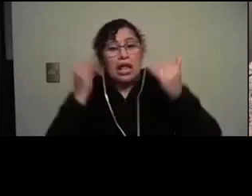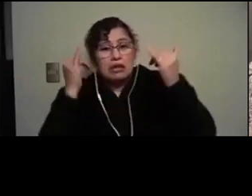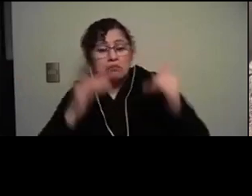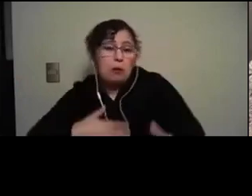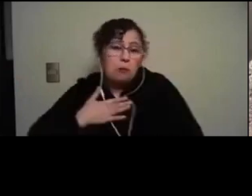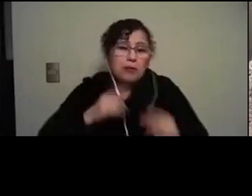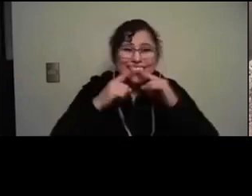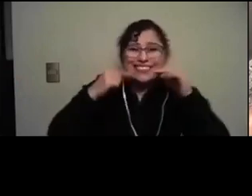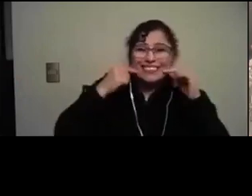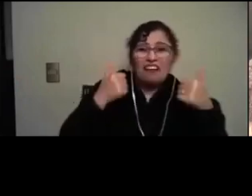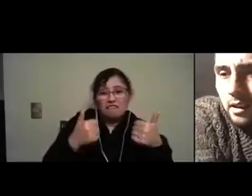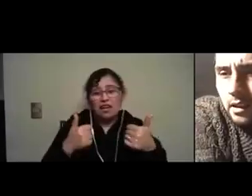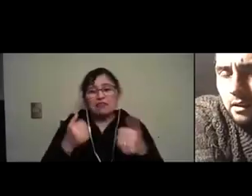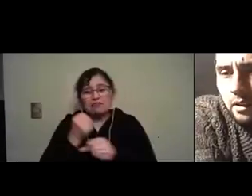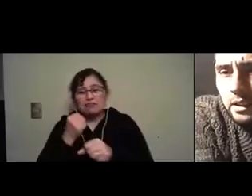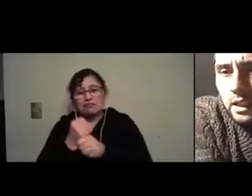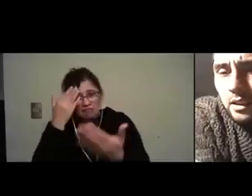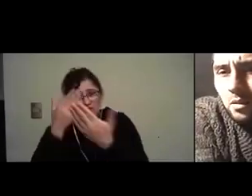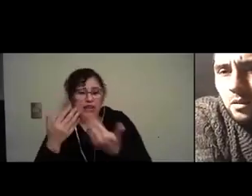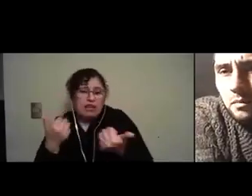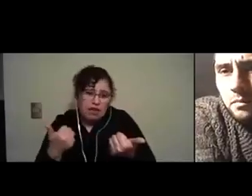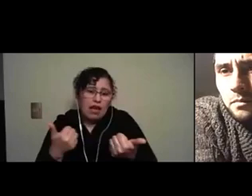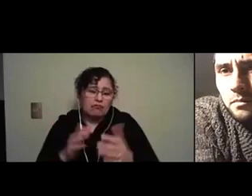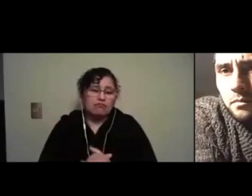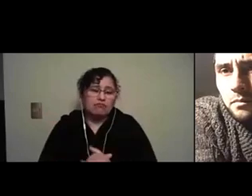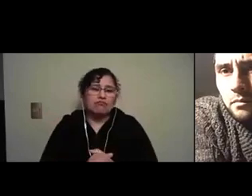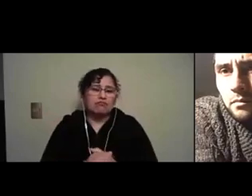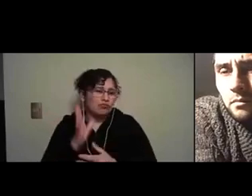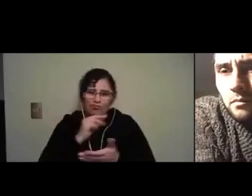con la mejor disposición de hacer las cosas, fantástico.